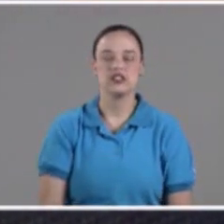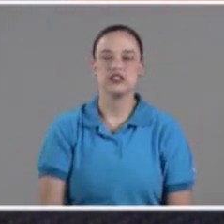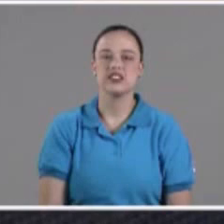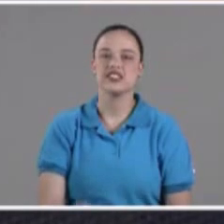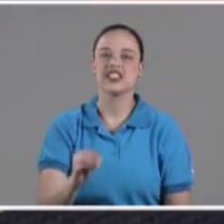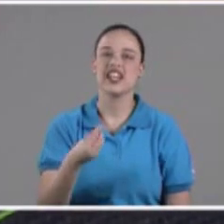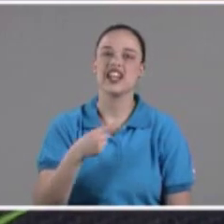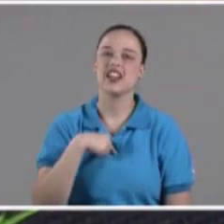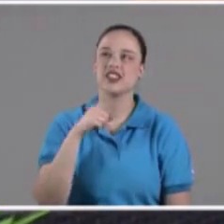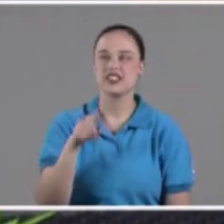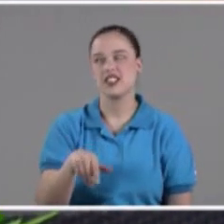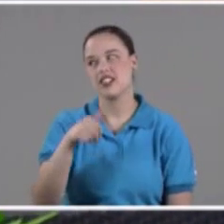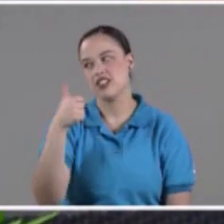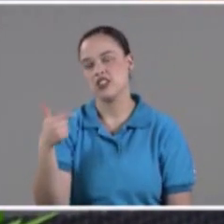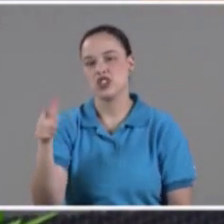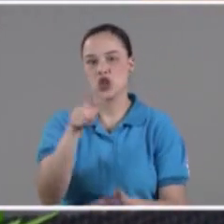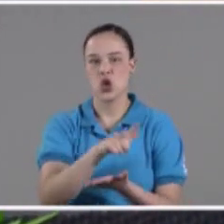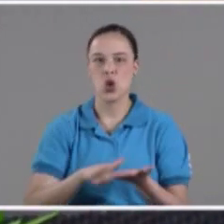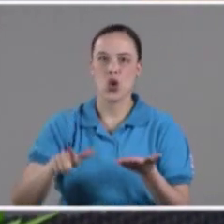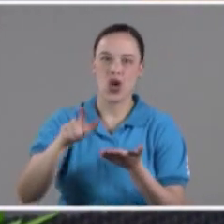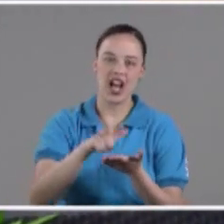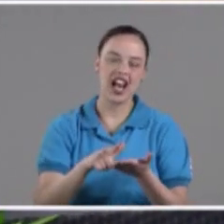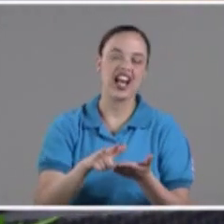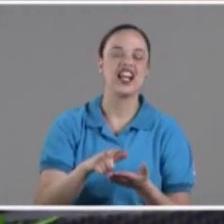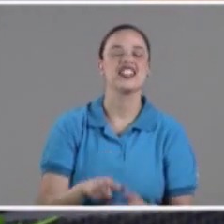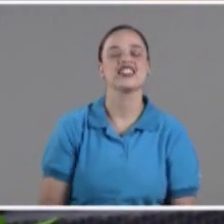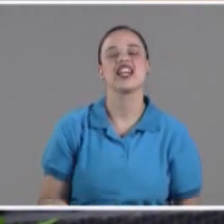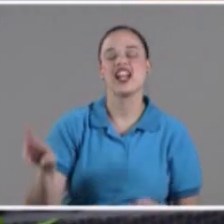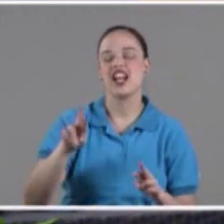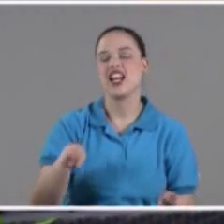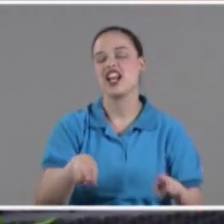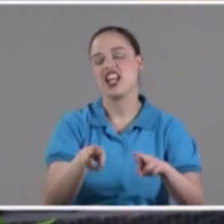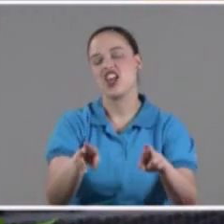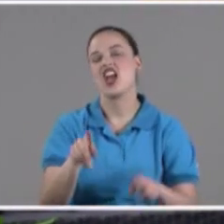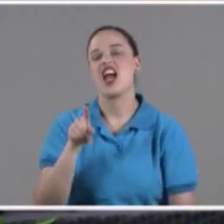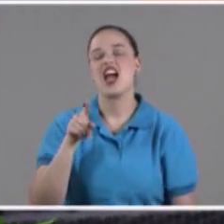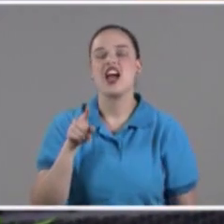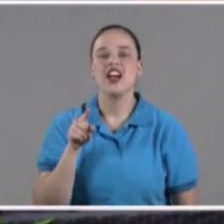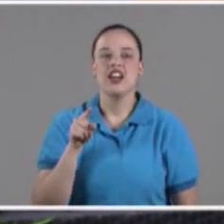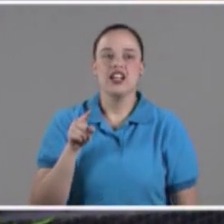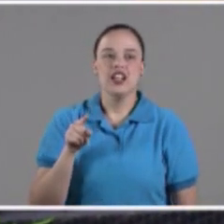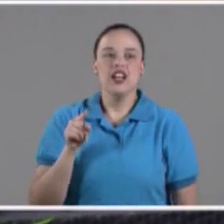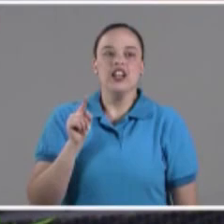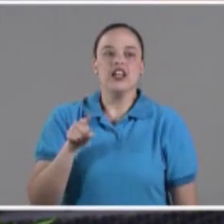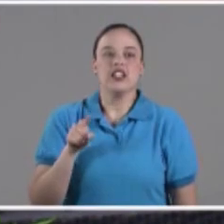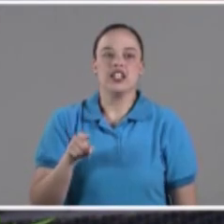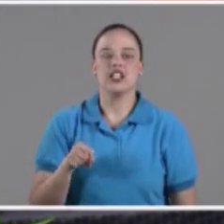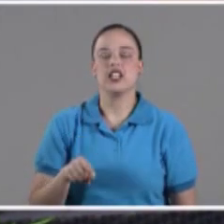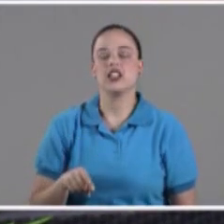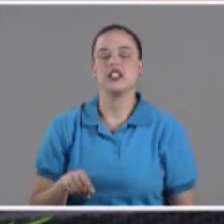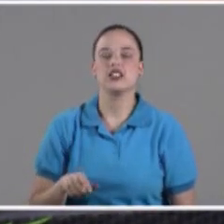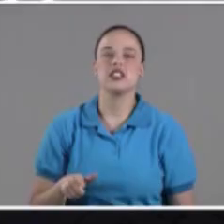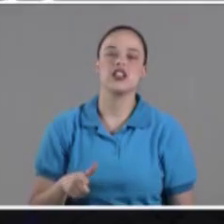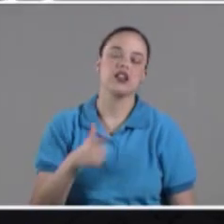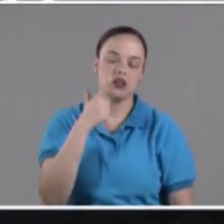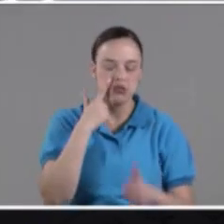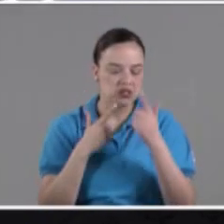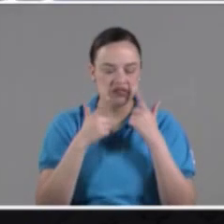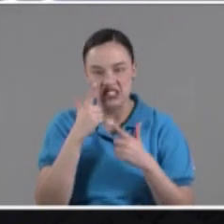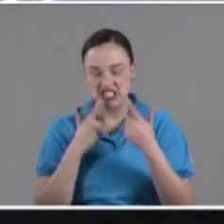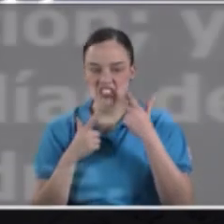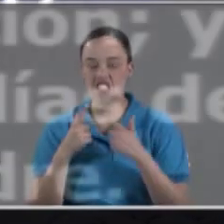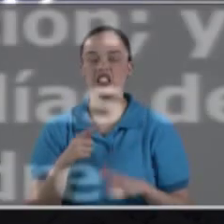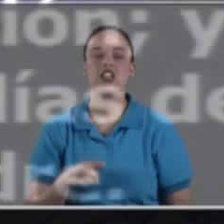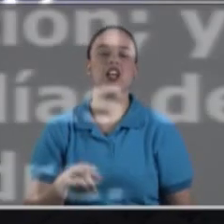que está al otro lado del Jordán hicieron ahí duelo de con una grande y dolorosa lamentación y